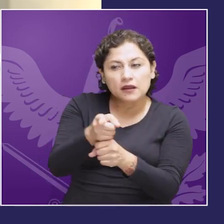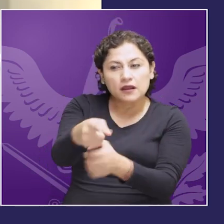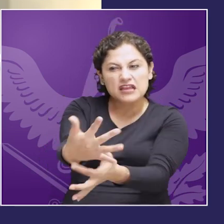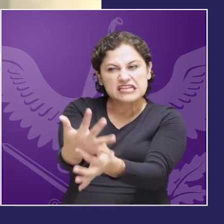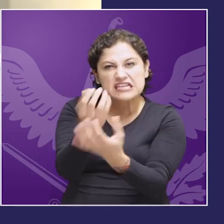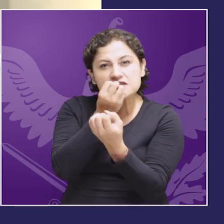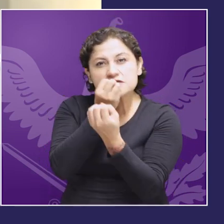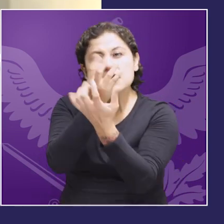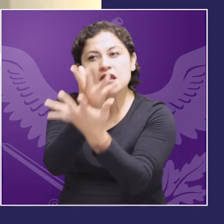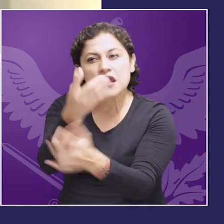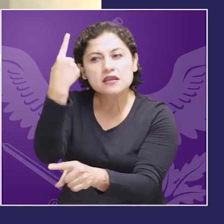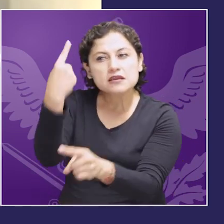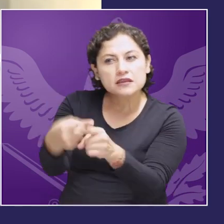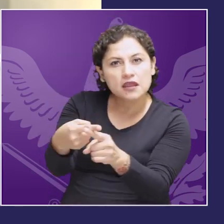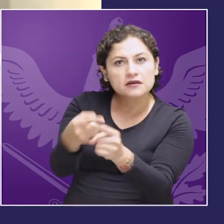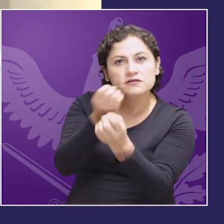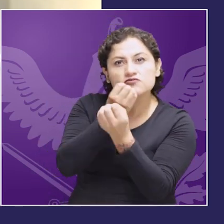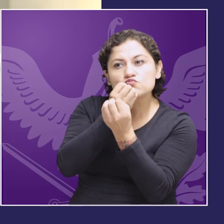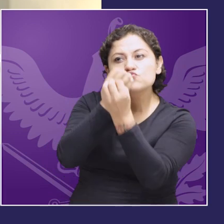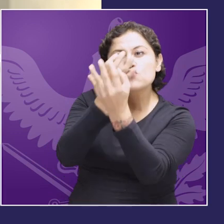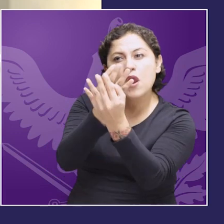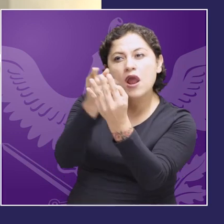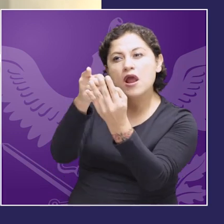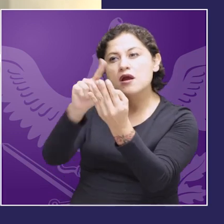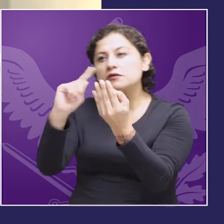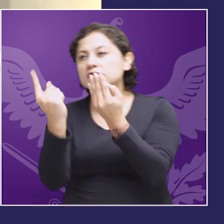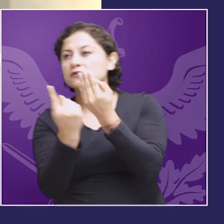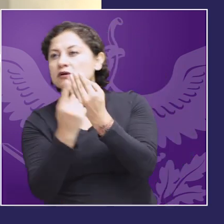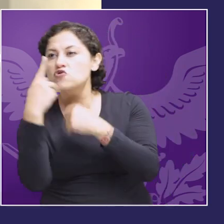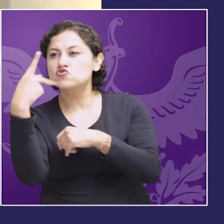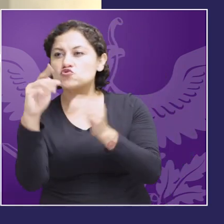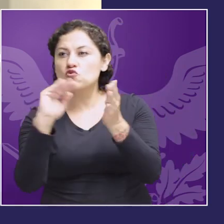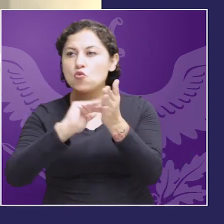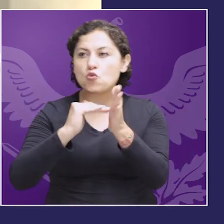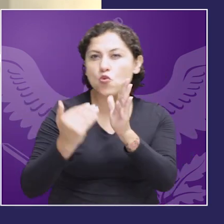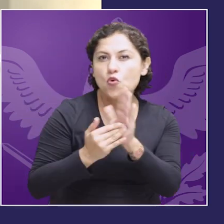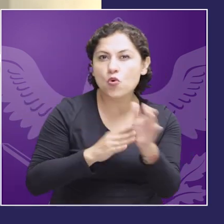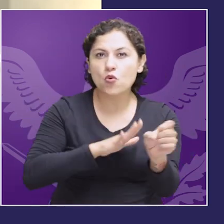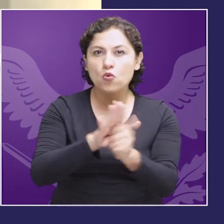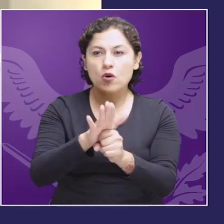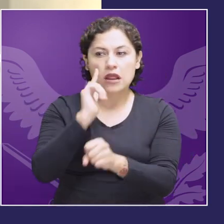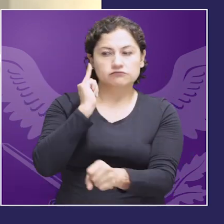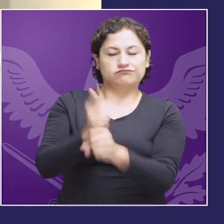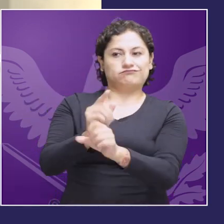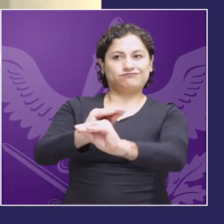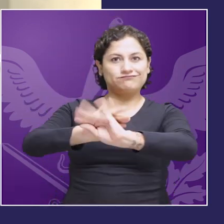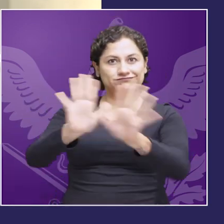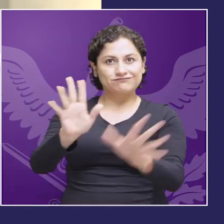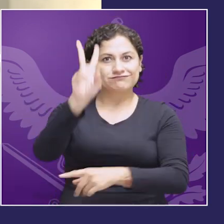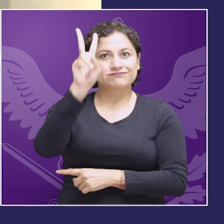es develar el discurso que está al frente y develar que hay una estrategia